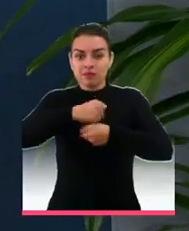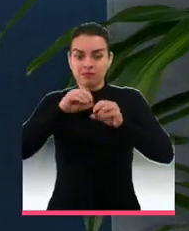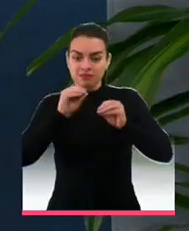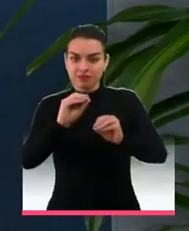y muchas